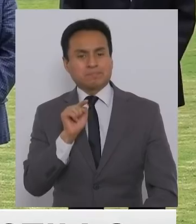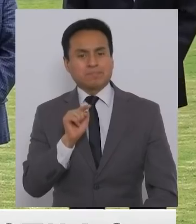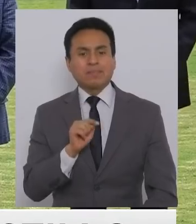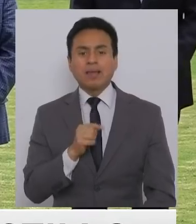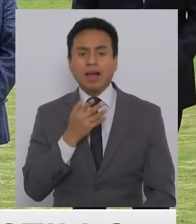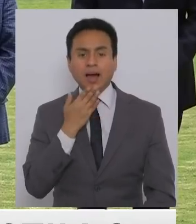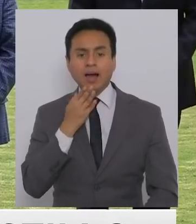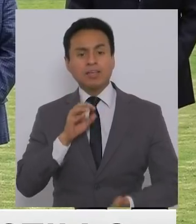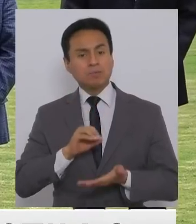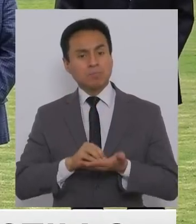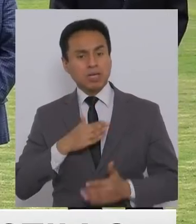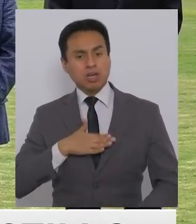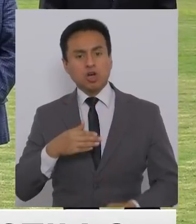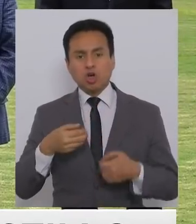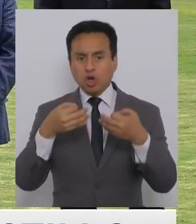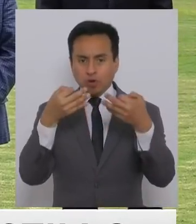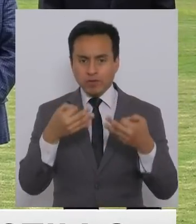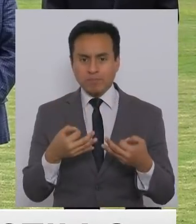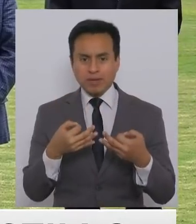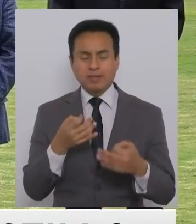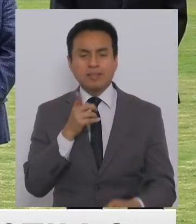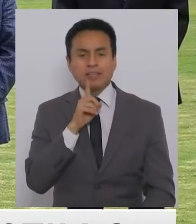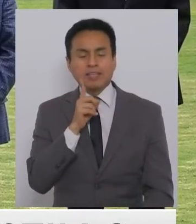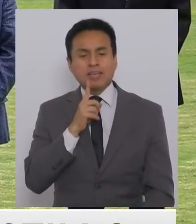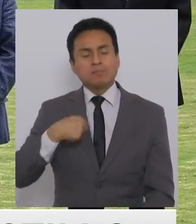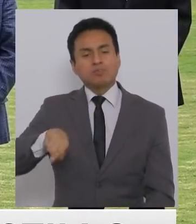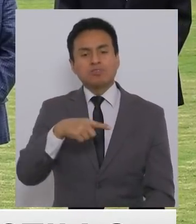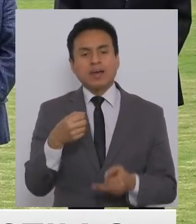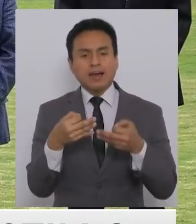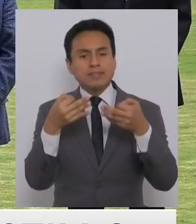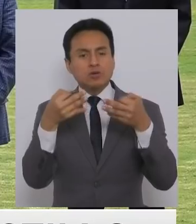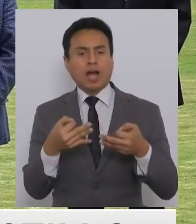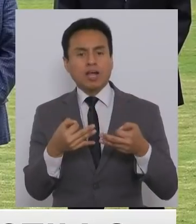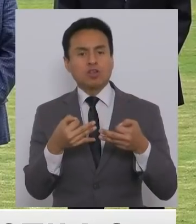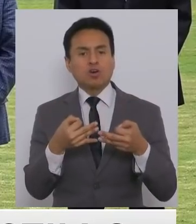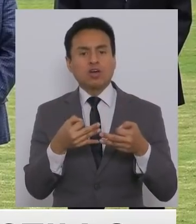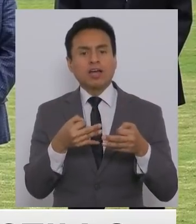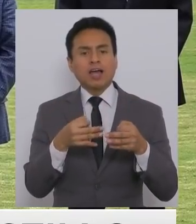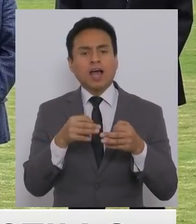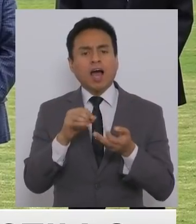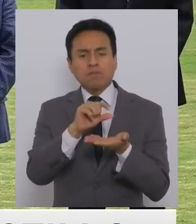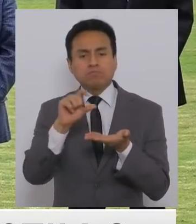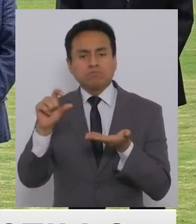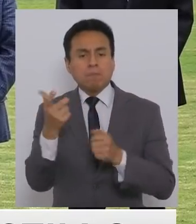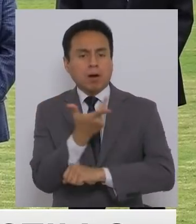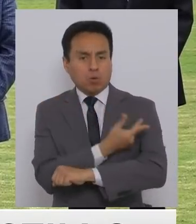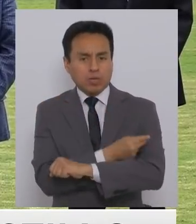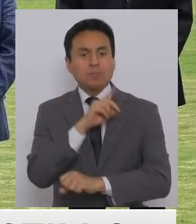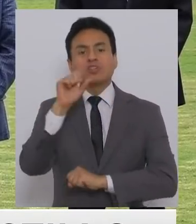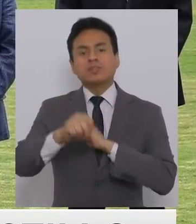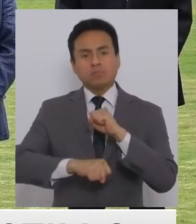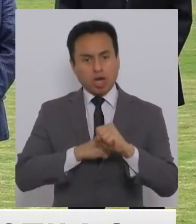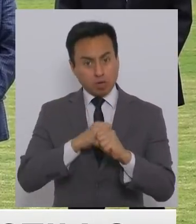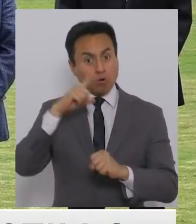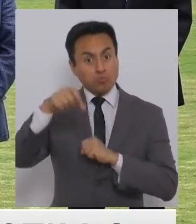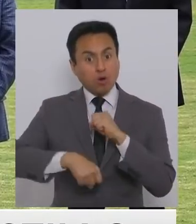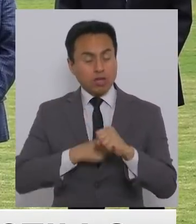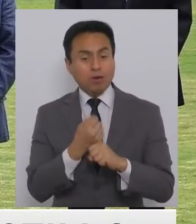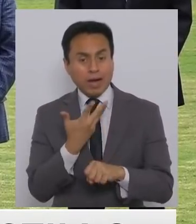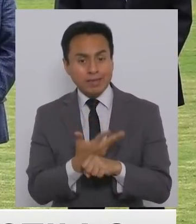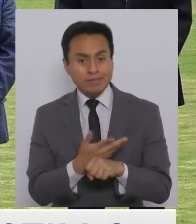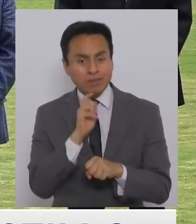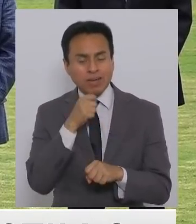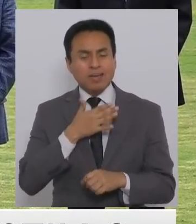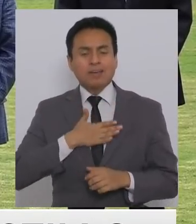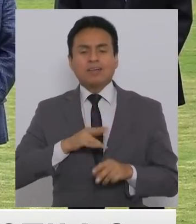quiero confirmar que tenemos asegurada la dotación de vacunas para el próximo año. Y y eso es una gran tranquilidad para